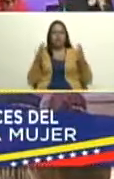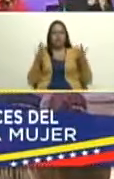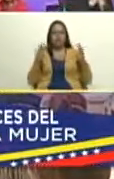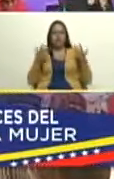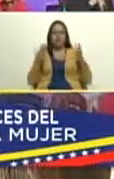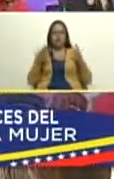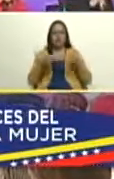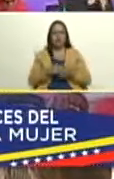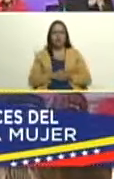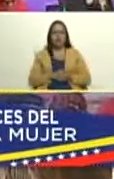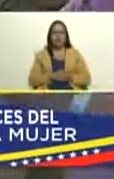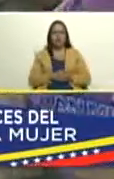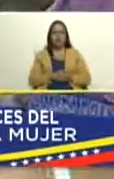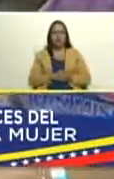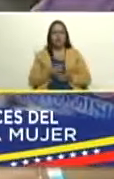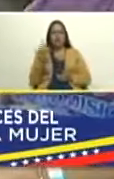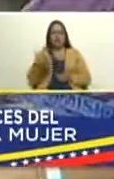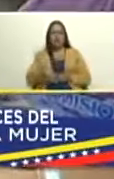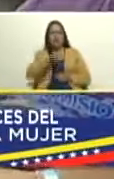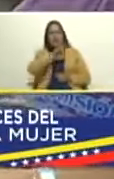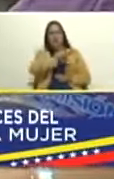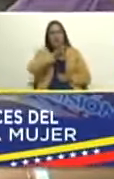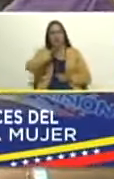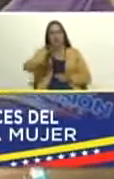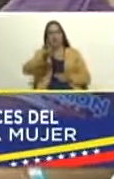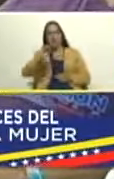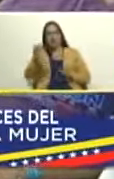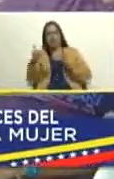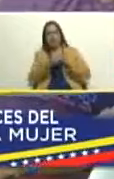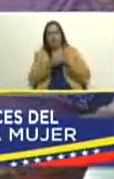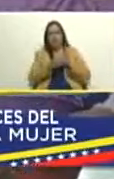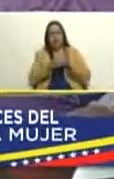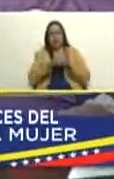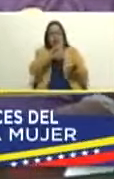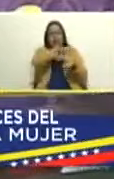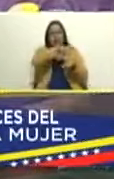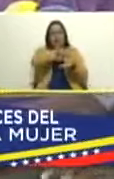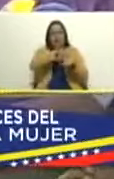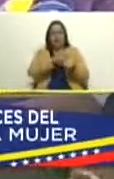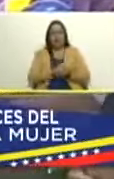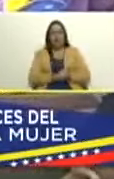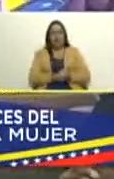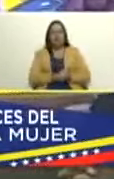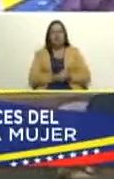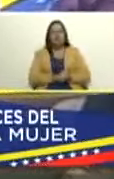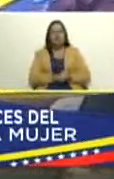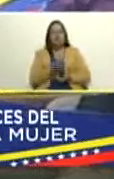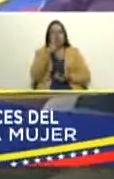Y más de 240.000 integrantes. Diría un amigo mío,